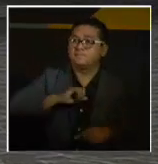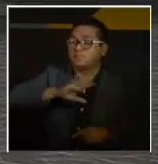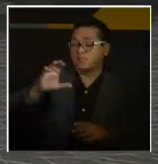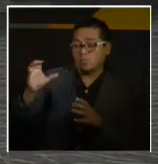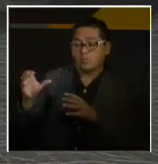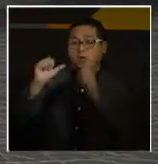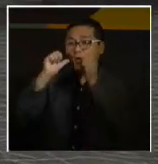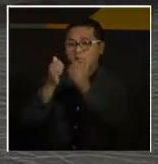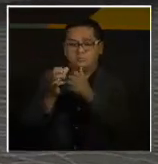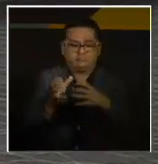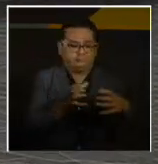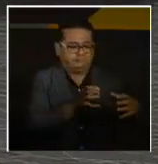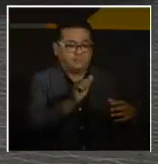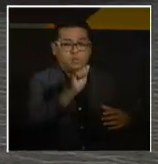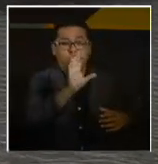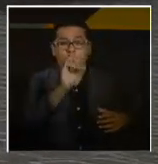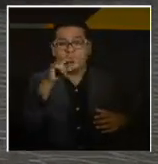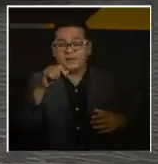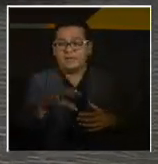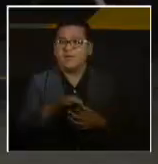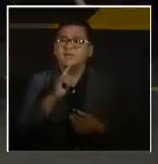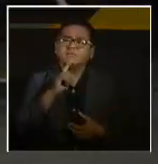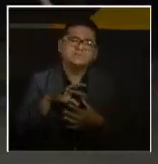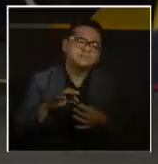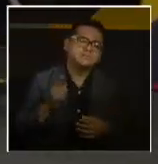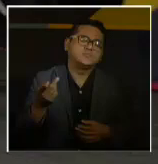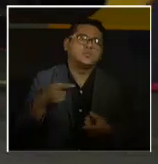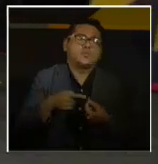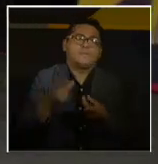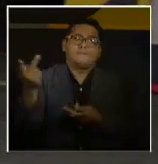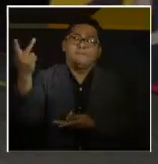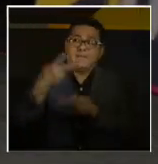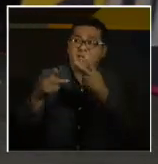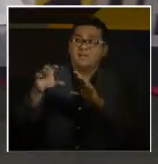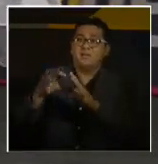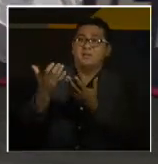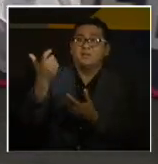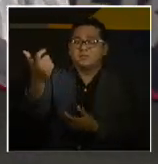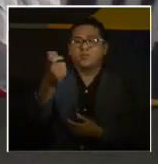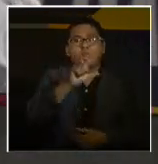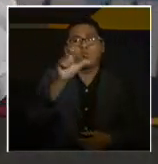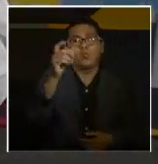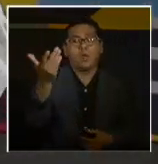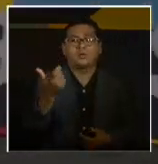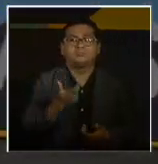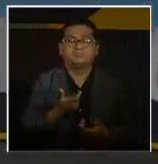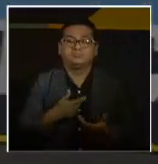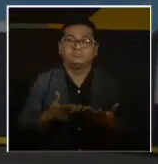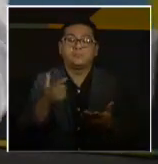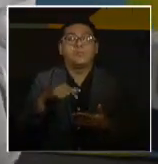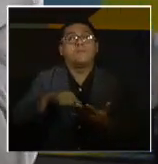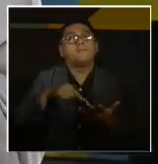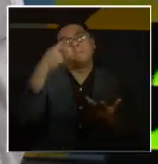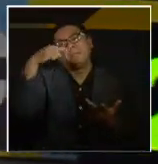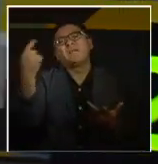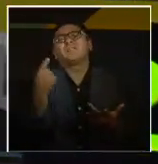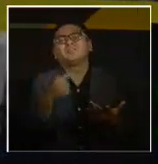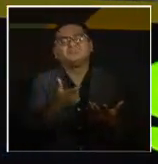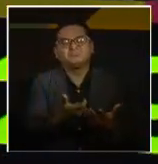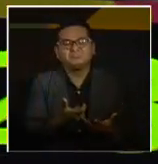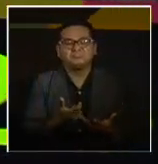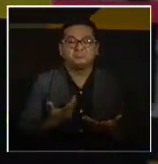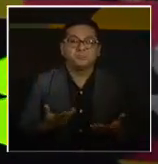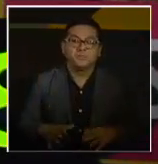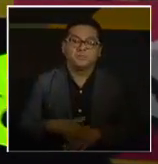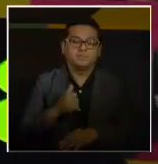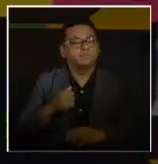las organizaciones, en donde les vamos a decir de dónde viene el dinero, cuánto es el dinero, para qué es el dinero.